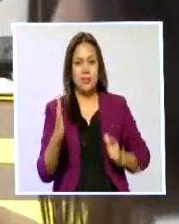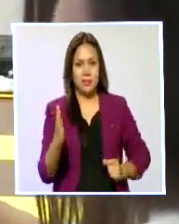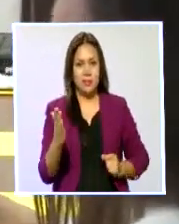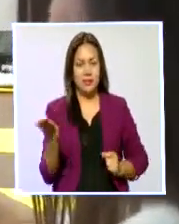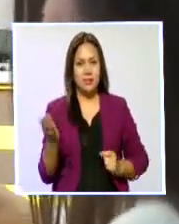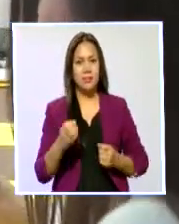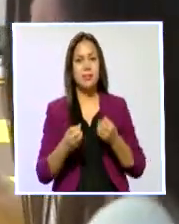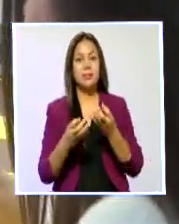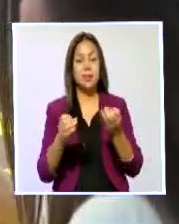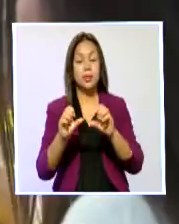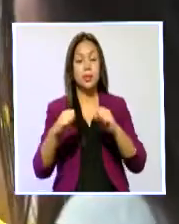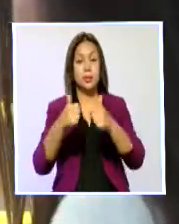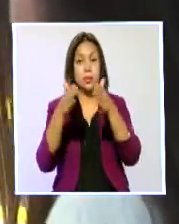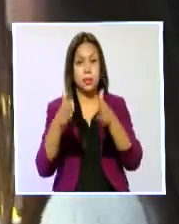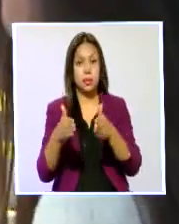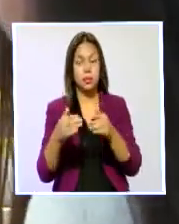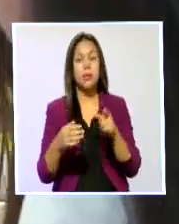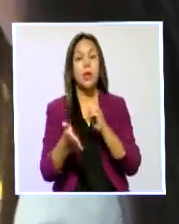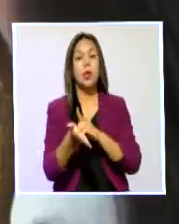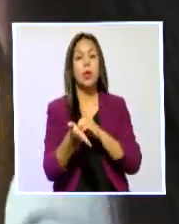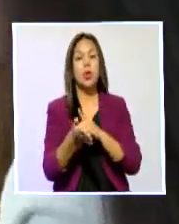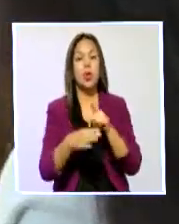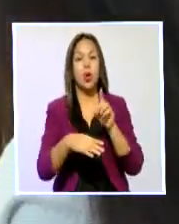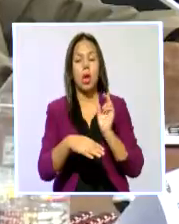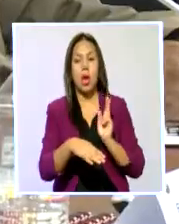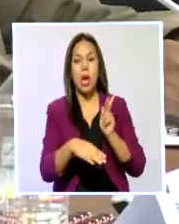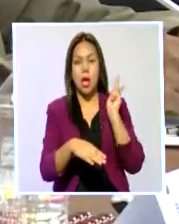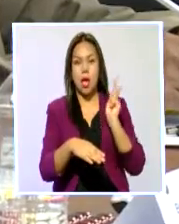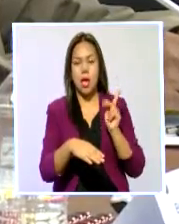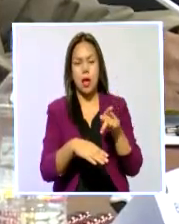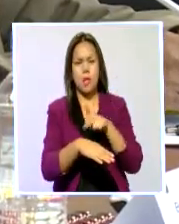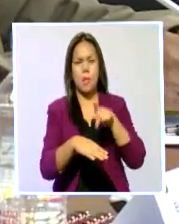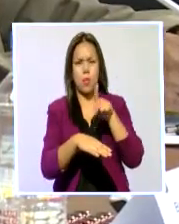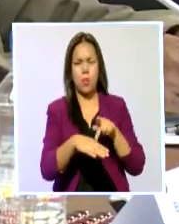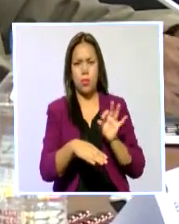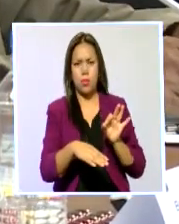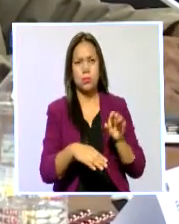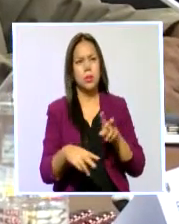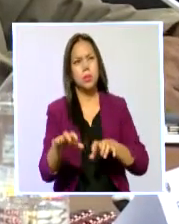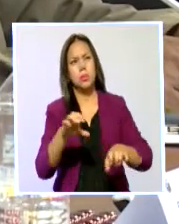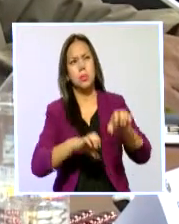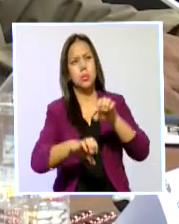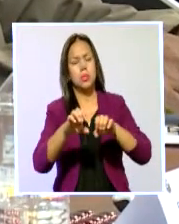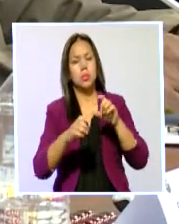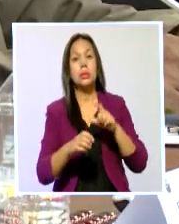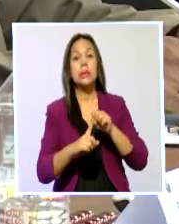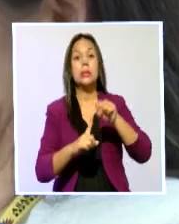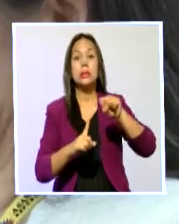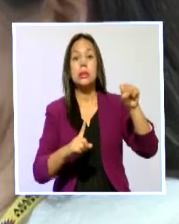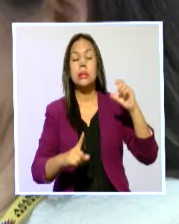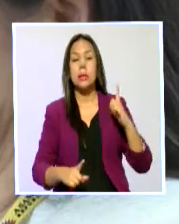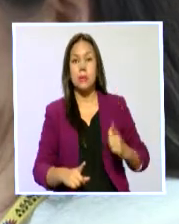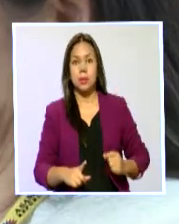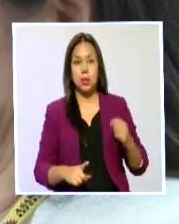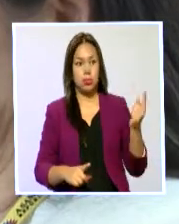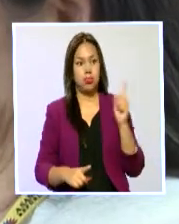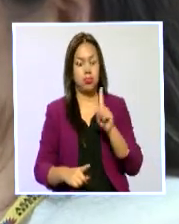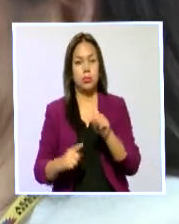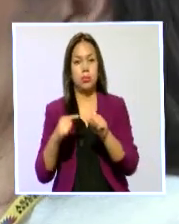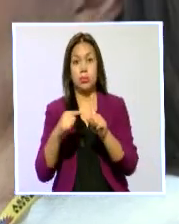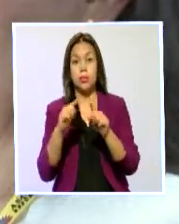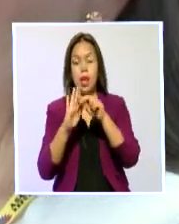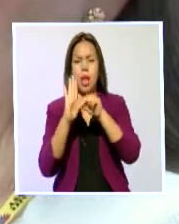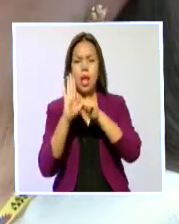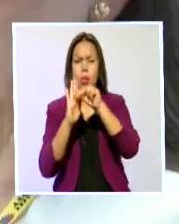Los asambleístas recibieron al médico especialista Pablo Burbano, quien evaluó el sistema de salud en el Ecuador. El galeno precisó que la